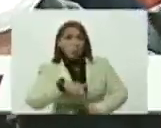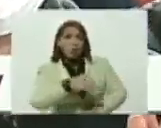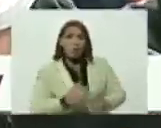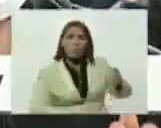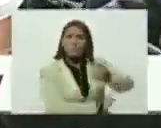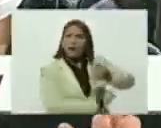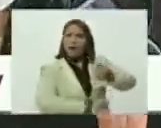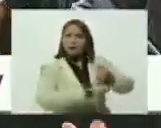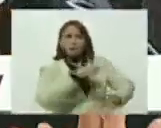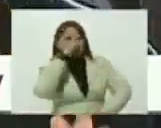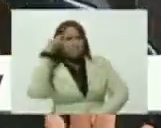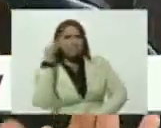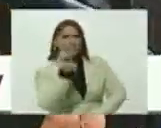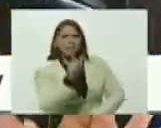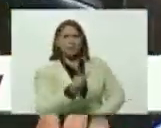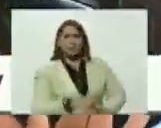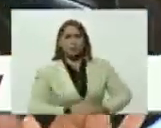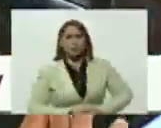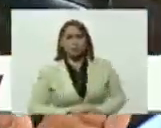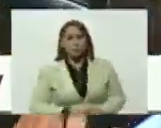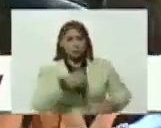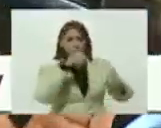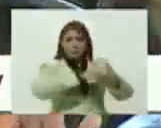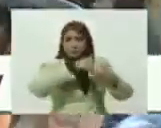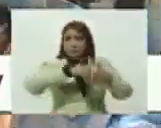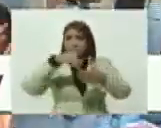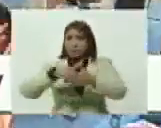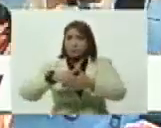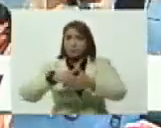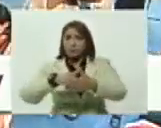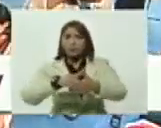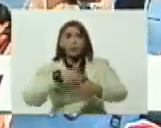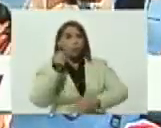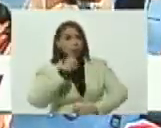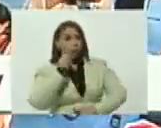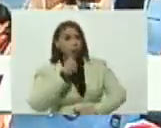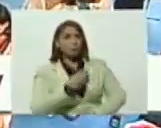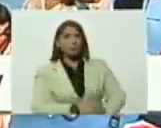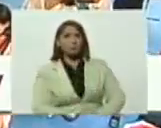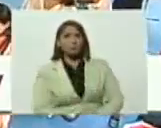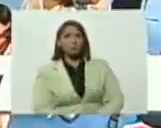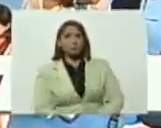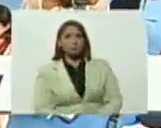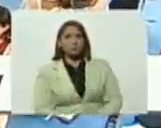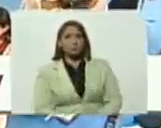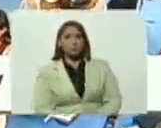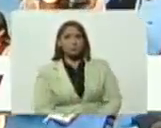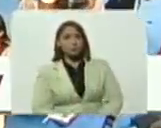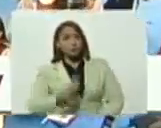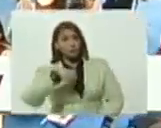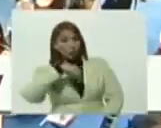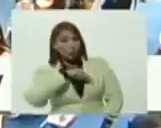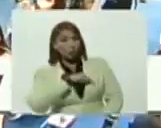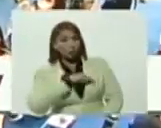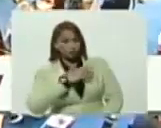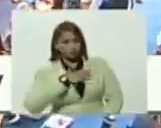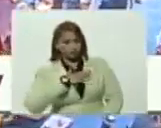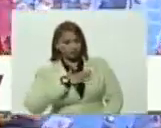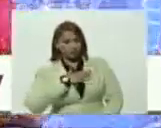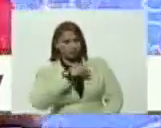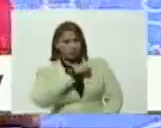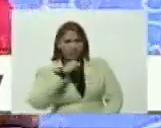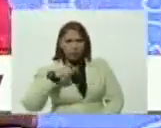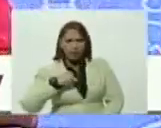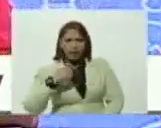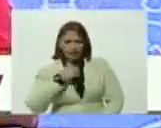Partido Socialista Unido de Venezuela votaron por la juventud. A nosotros, a mí en lo personal, presidente, eso me